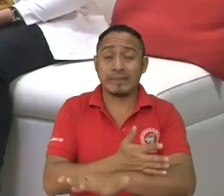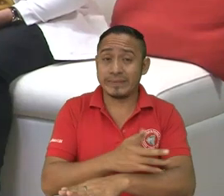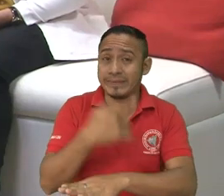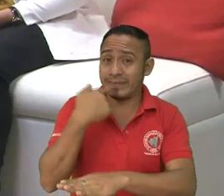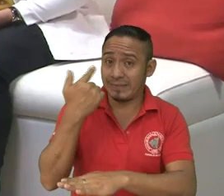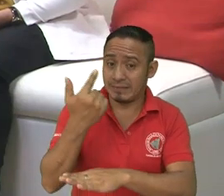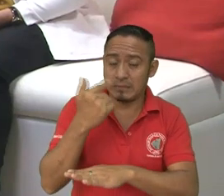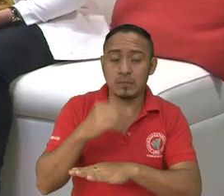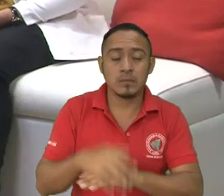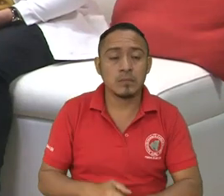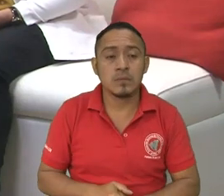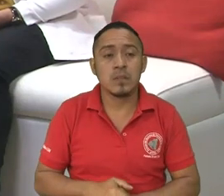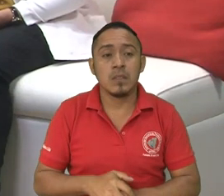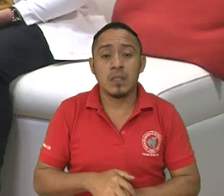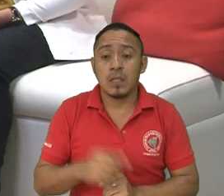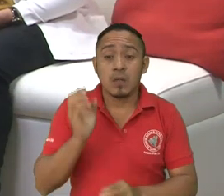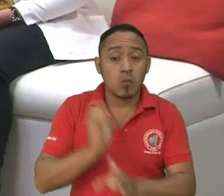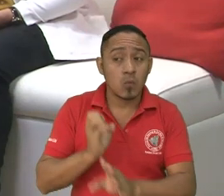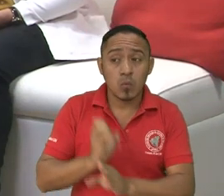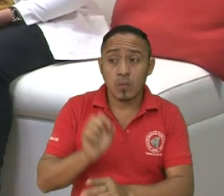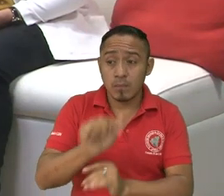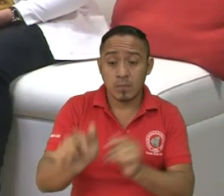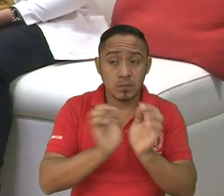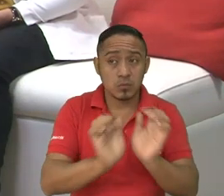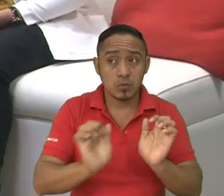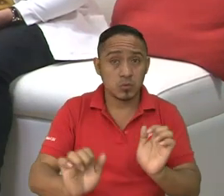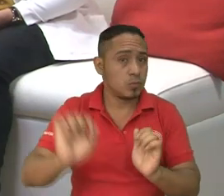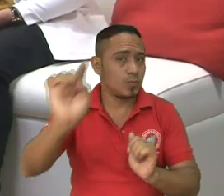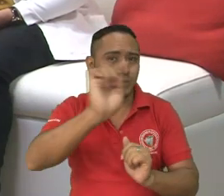anteriormente, a veces no son los hijos, son los padres.